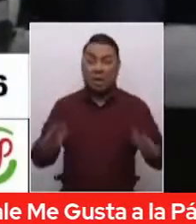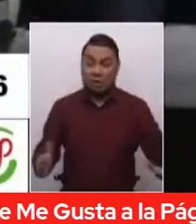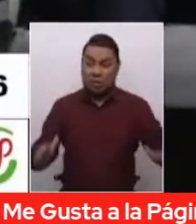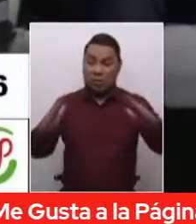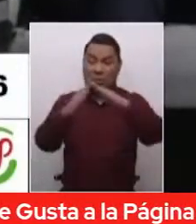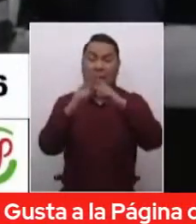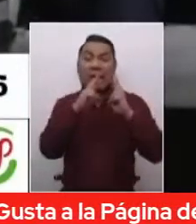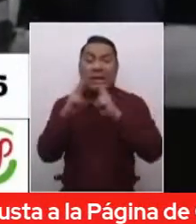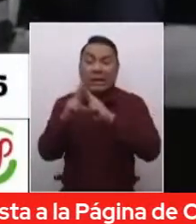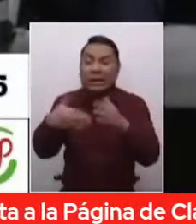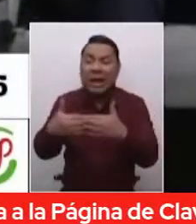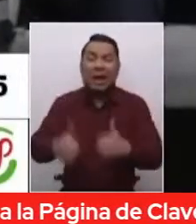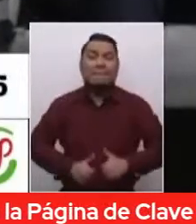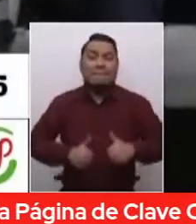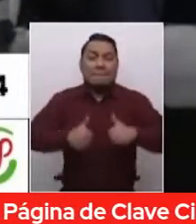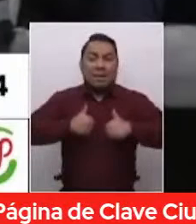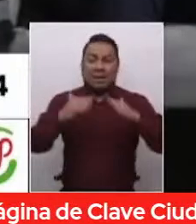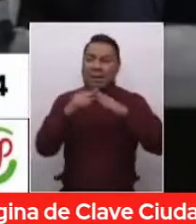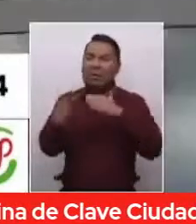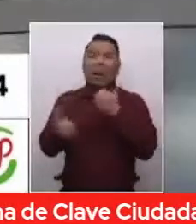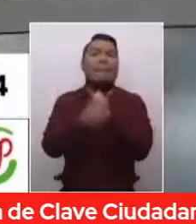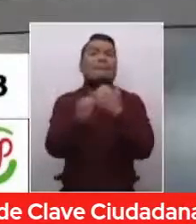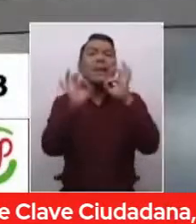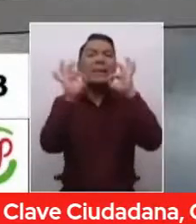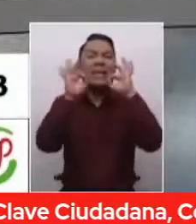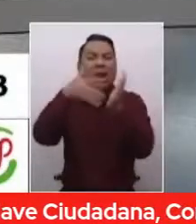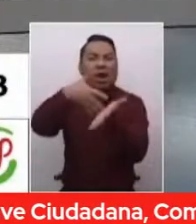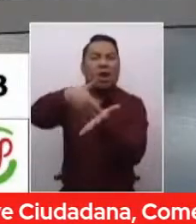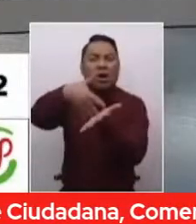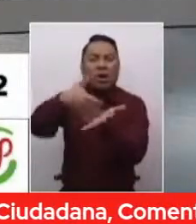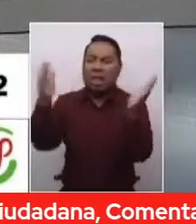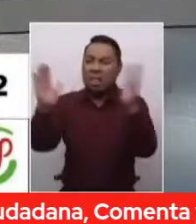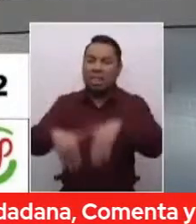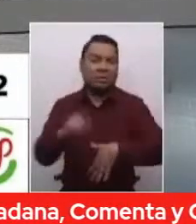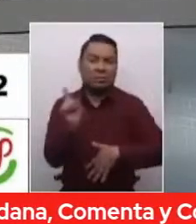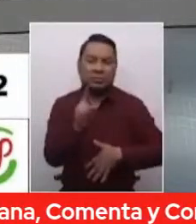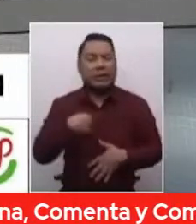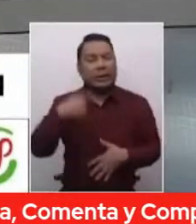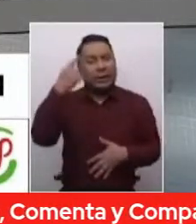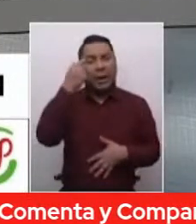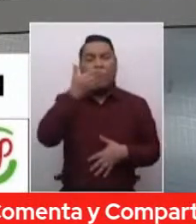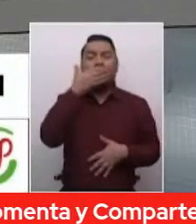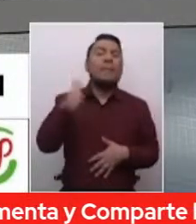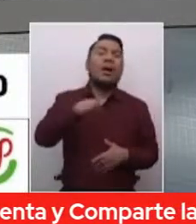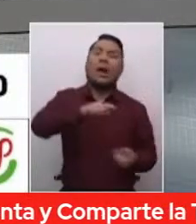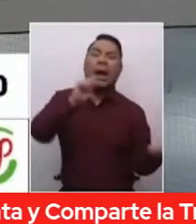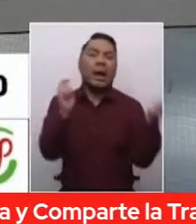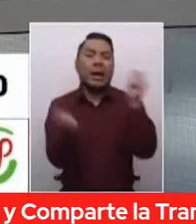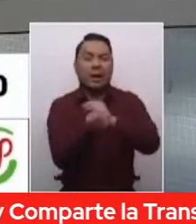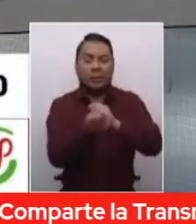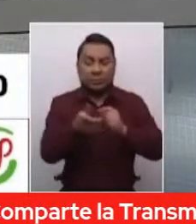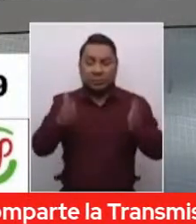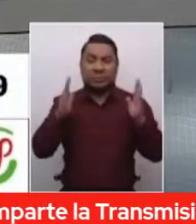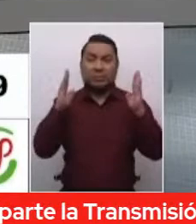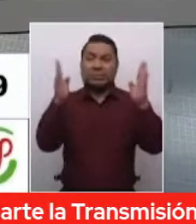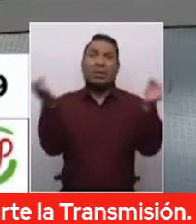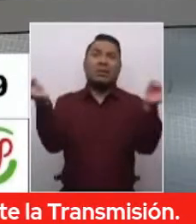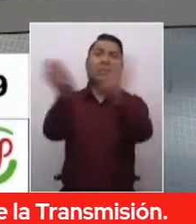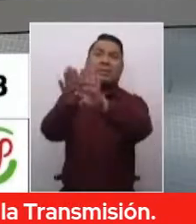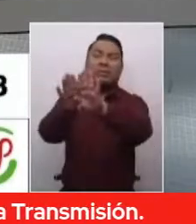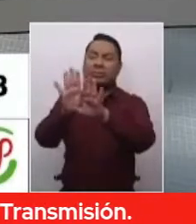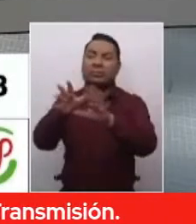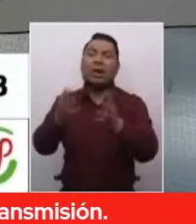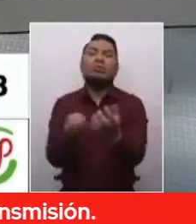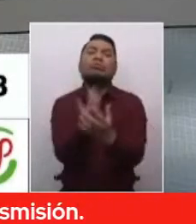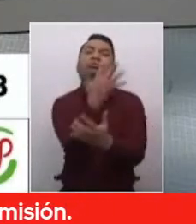los cauces de los ríos porque son de alta vulnerabilidad. Lo que debemos hacer es andenes para cerrar los cerros y que sean